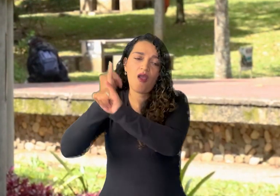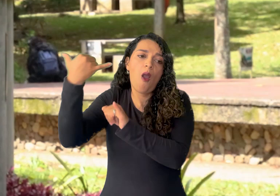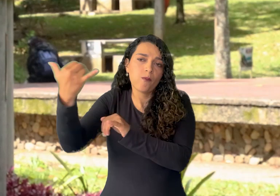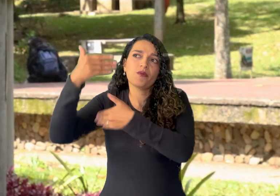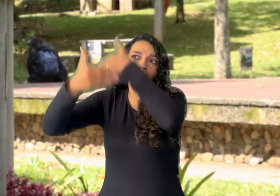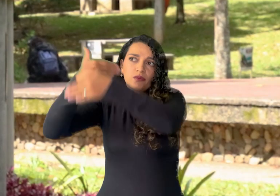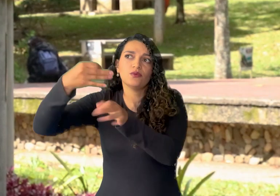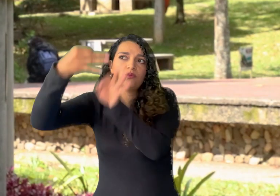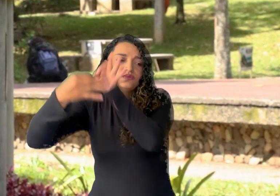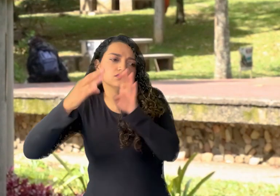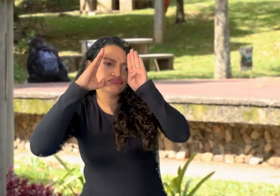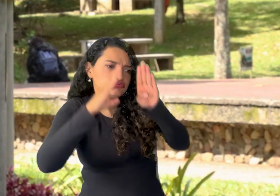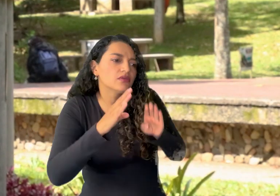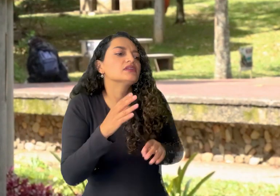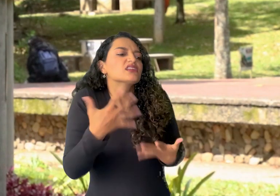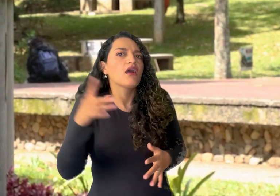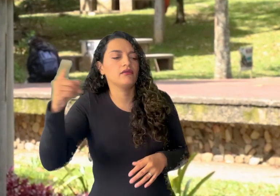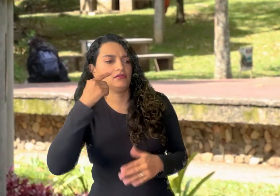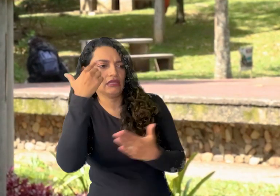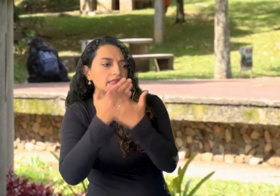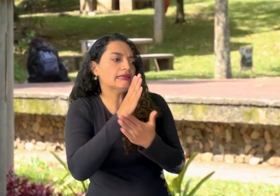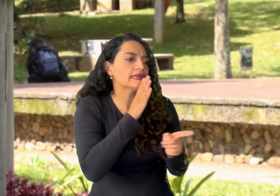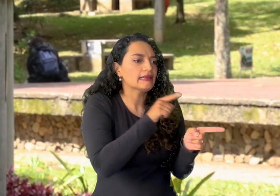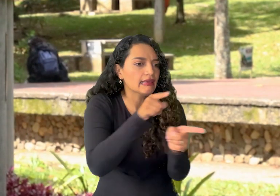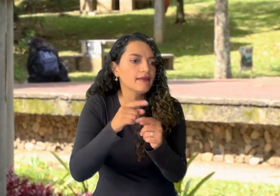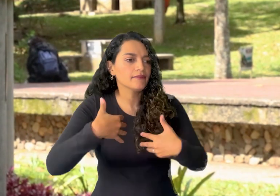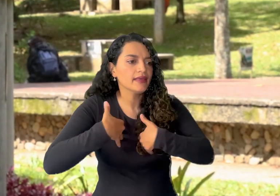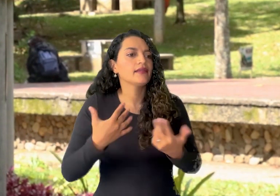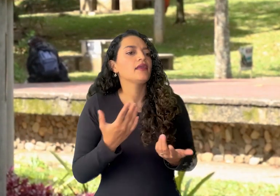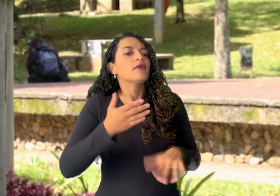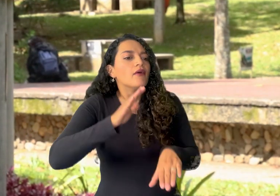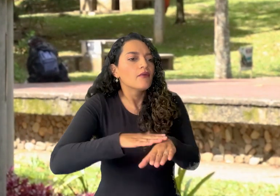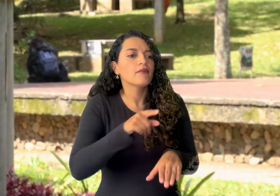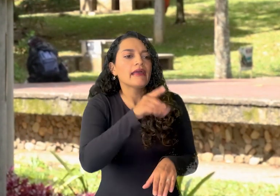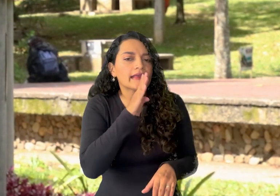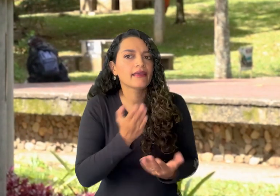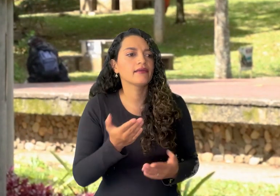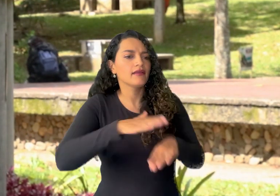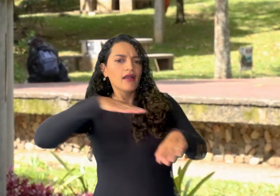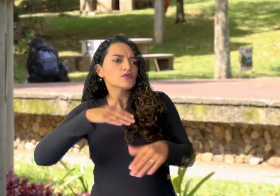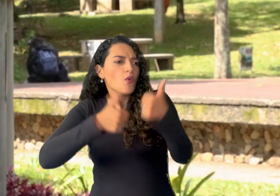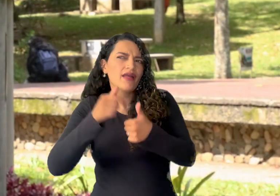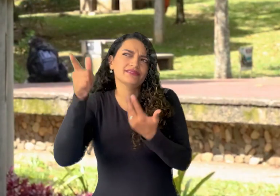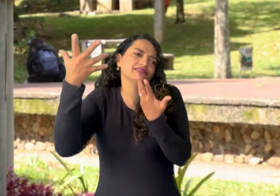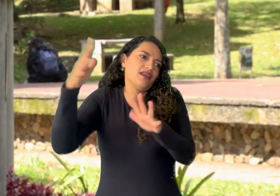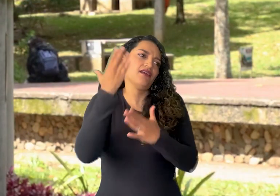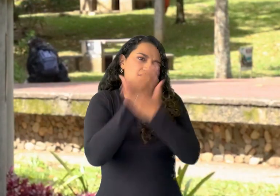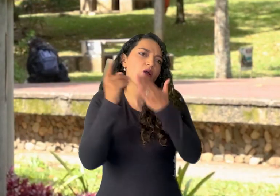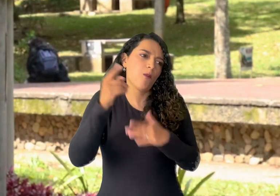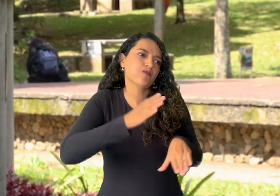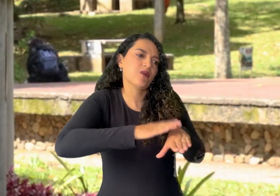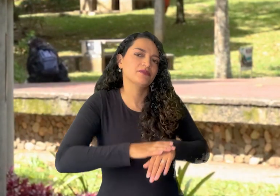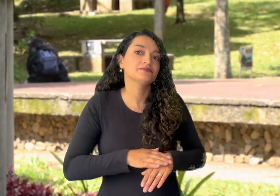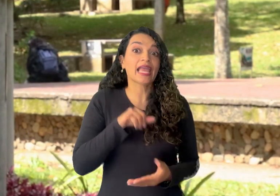la cosa juzgada internacional se había configurado al identificarse identidad de sujetos, causa y partes en